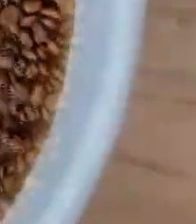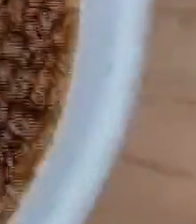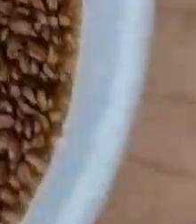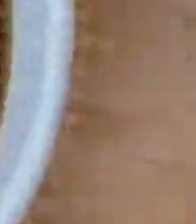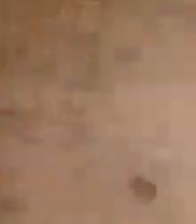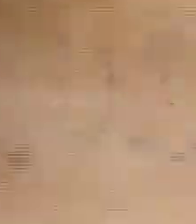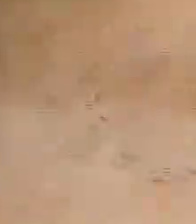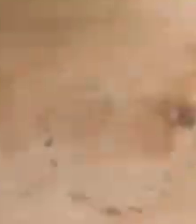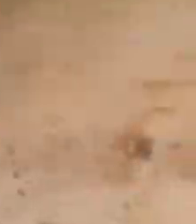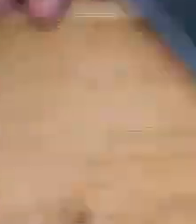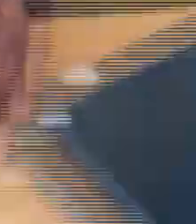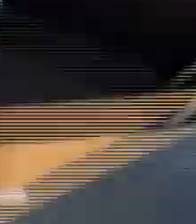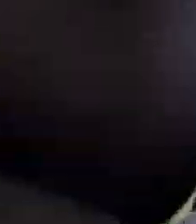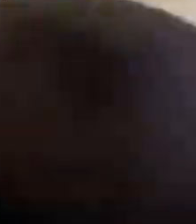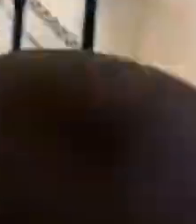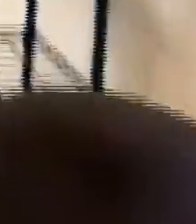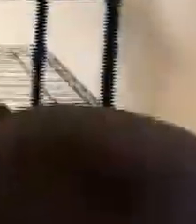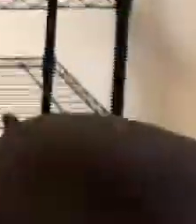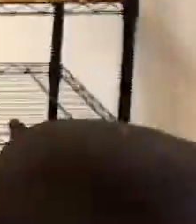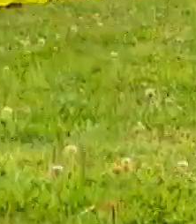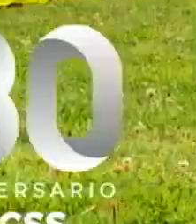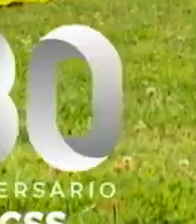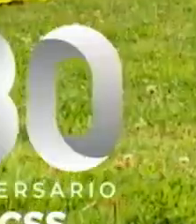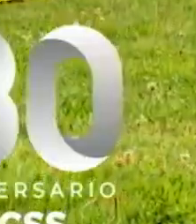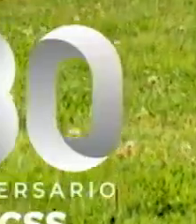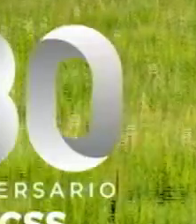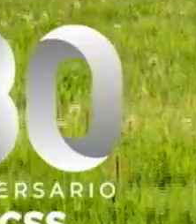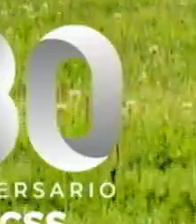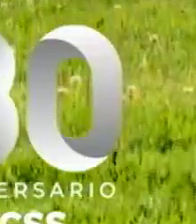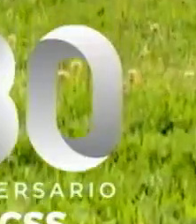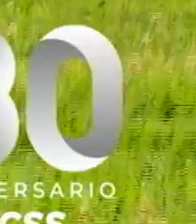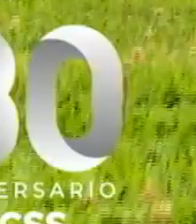se logra si nos cuidamos todos.